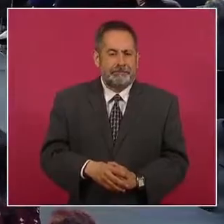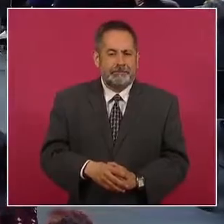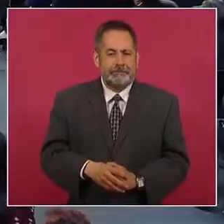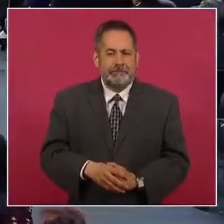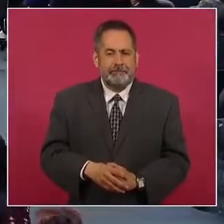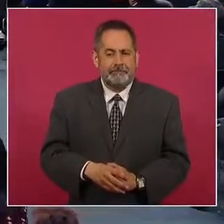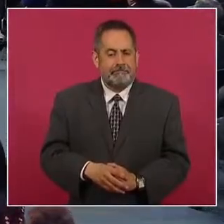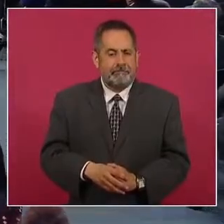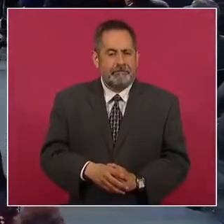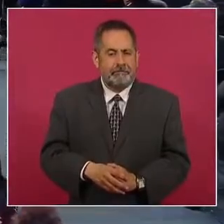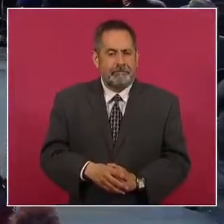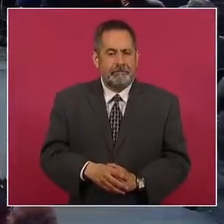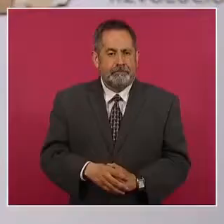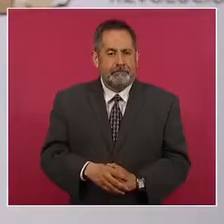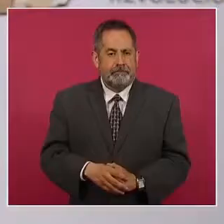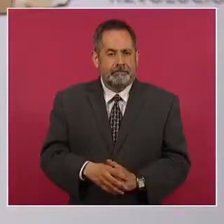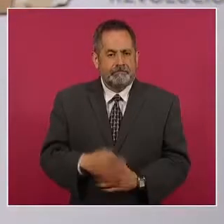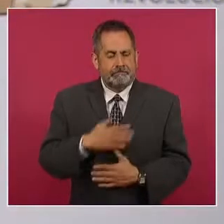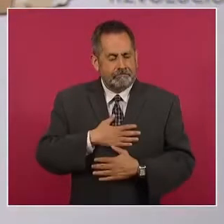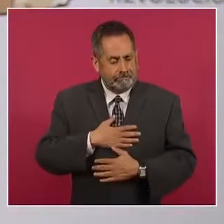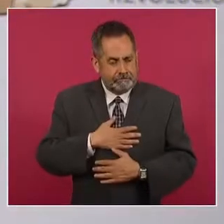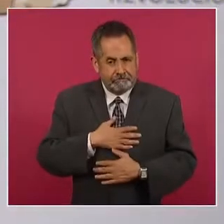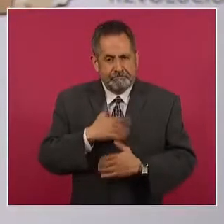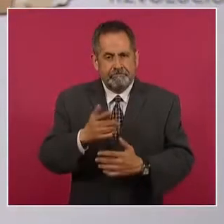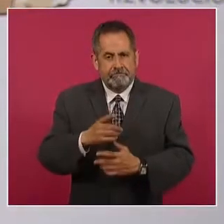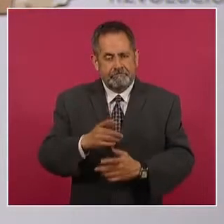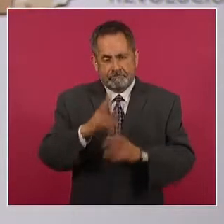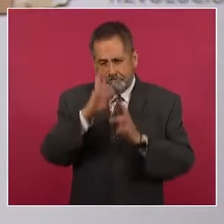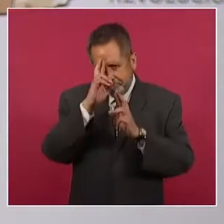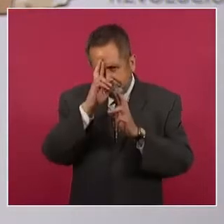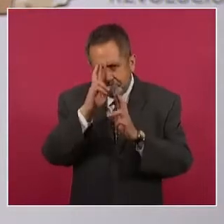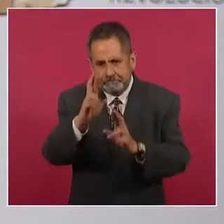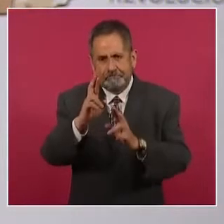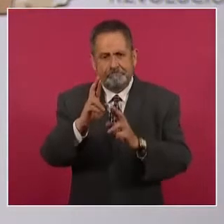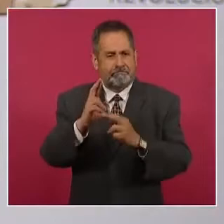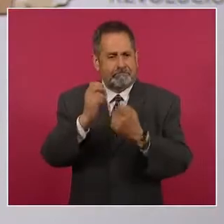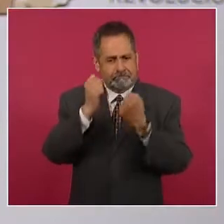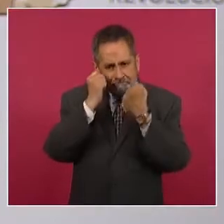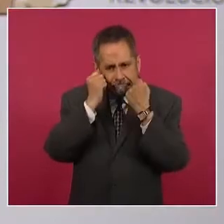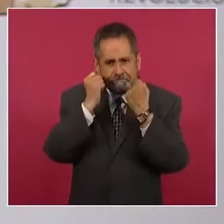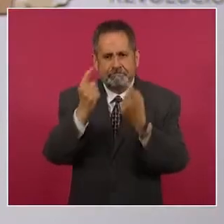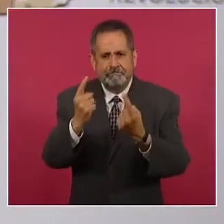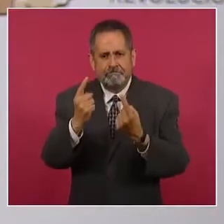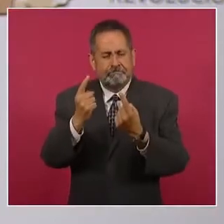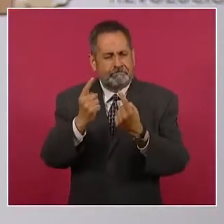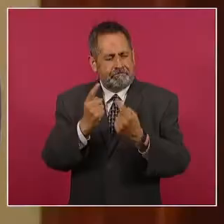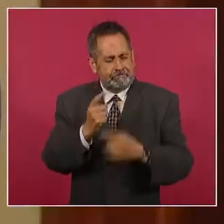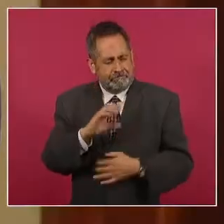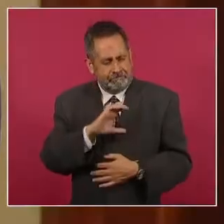Todo mi respeto, mi admiración, mi cariño,